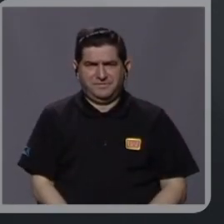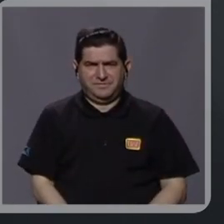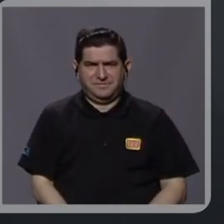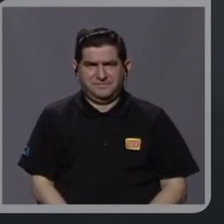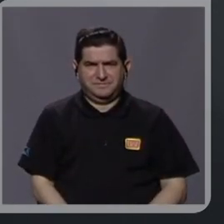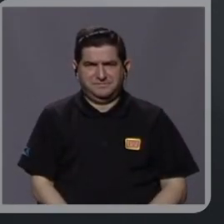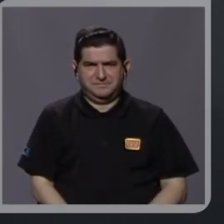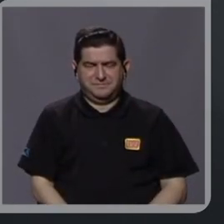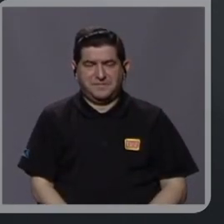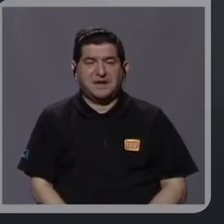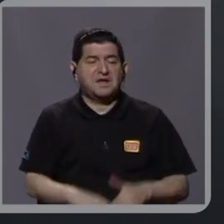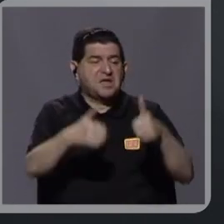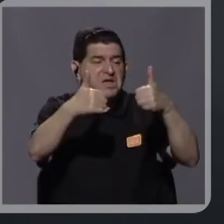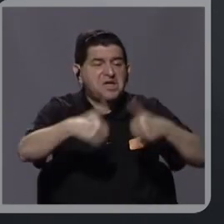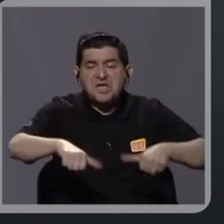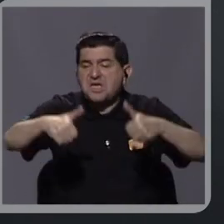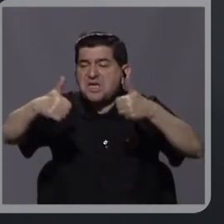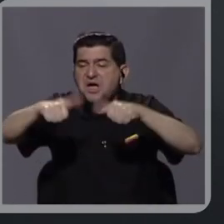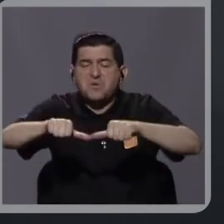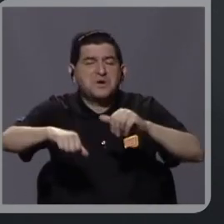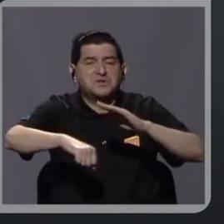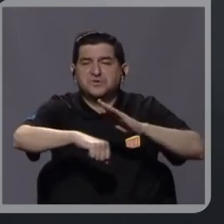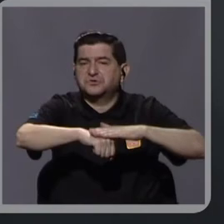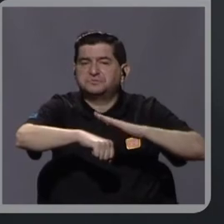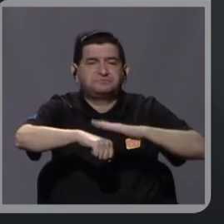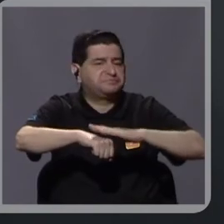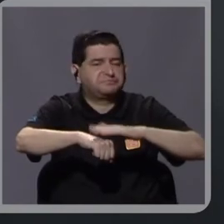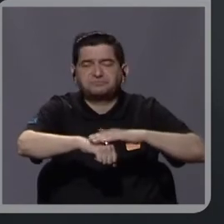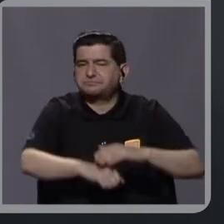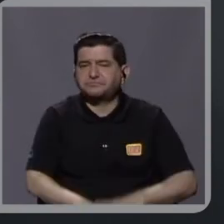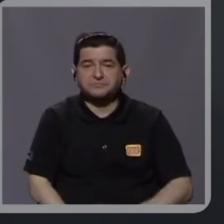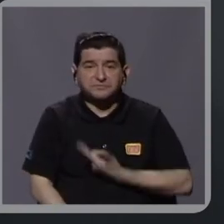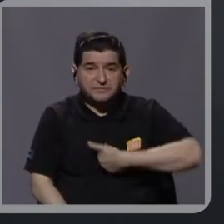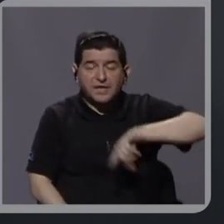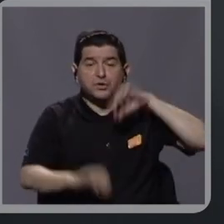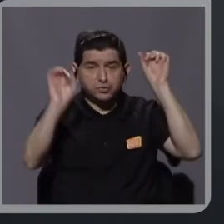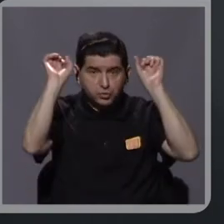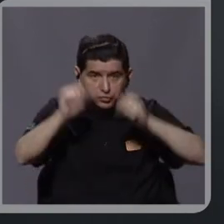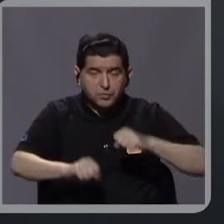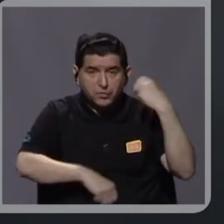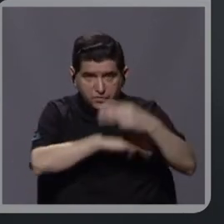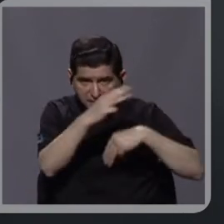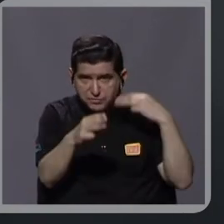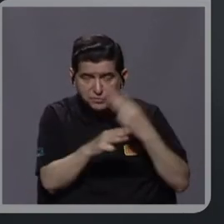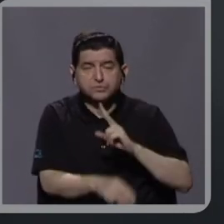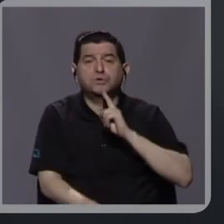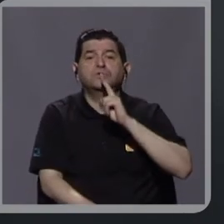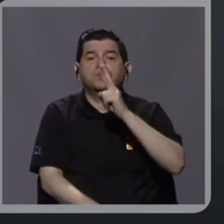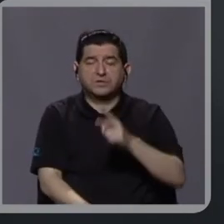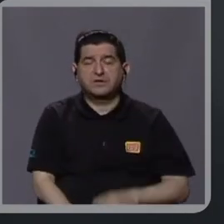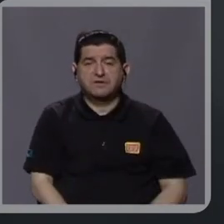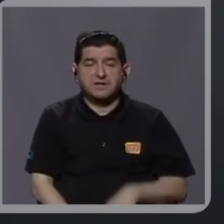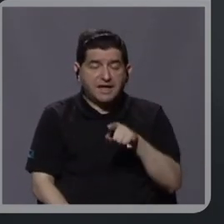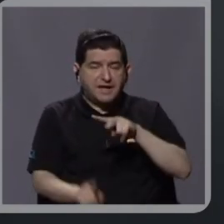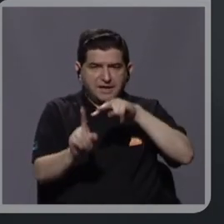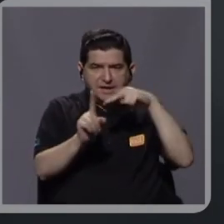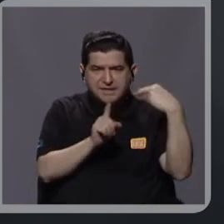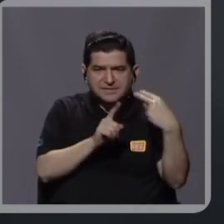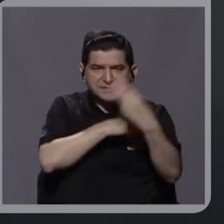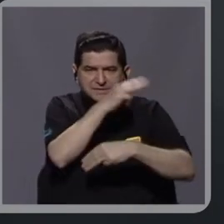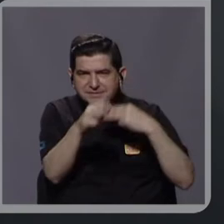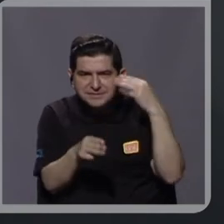y los acuerdos no permiten que lleguemos a un mundo en el que verdaderamente esa visión del